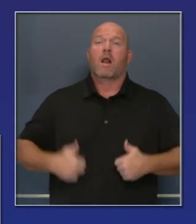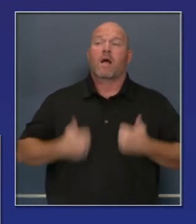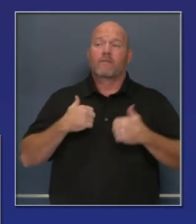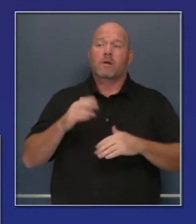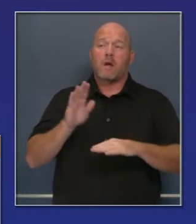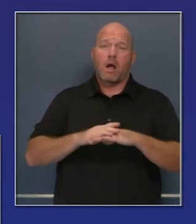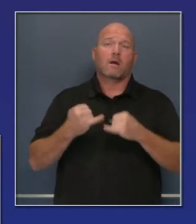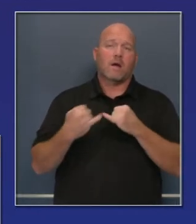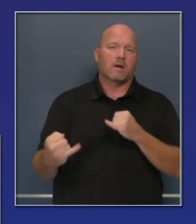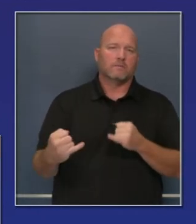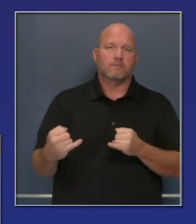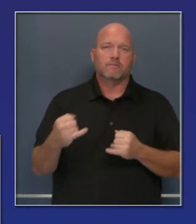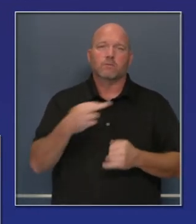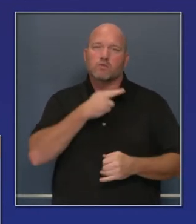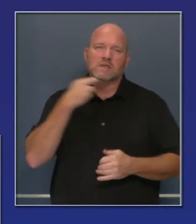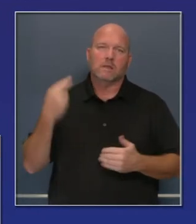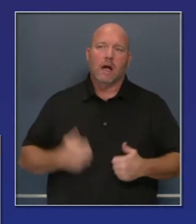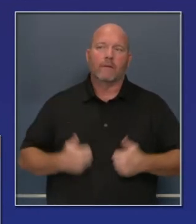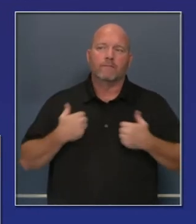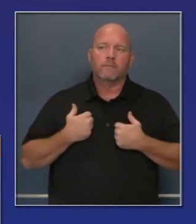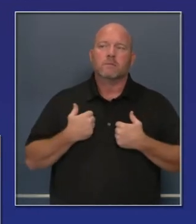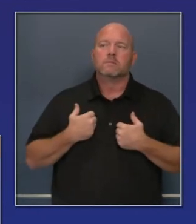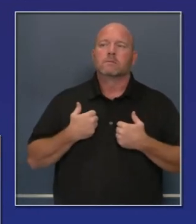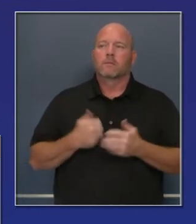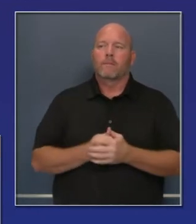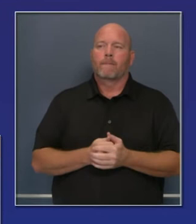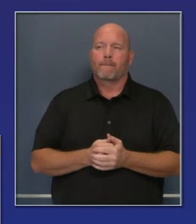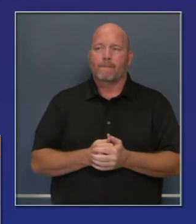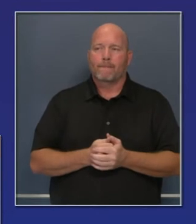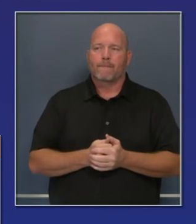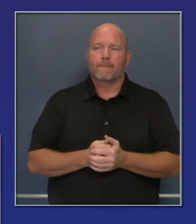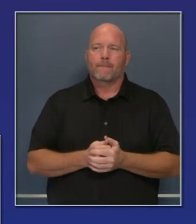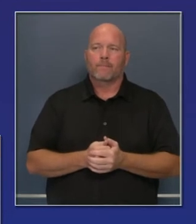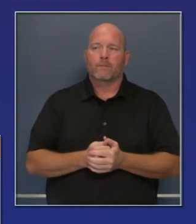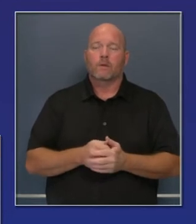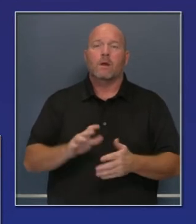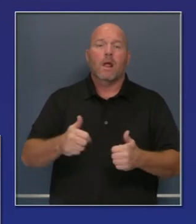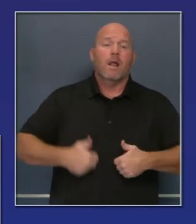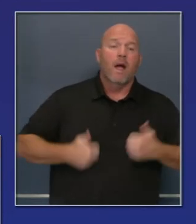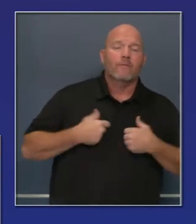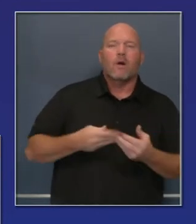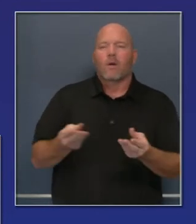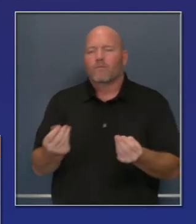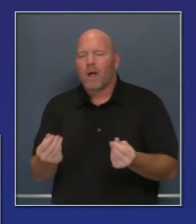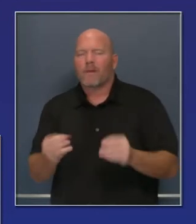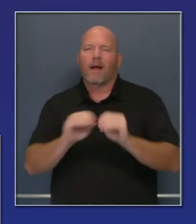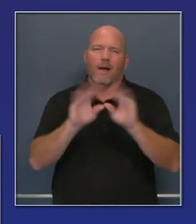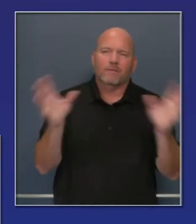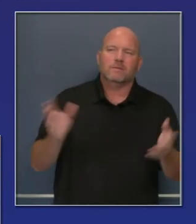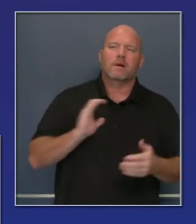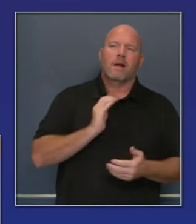sus vidas para proteger no solo vidas, sino también bienes.